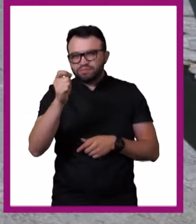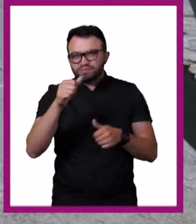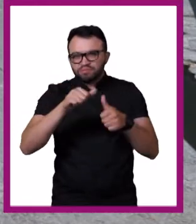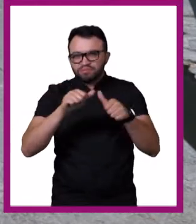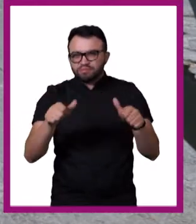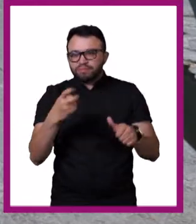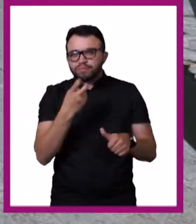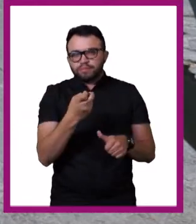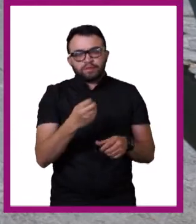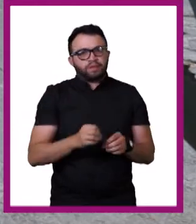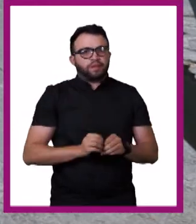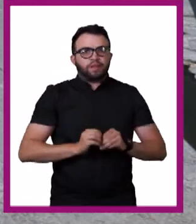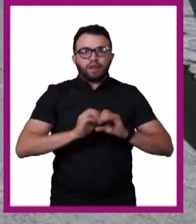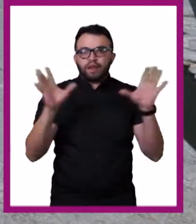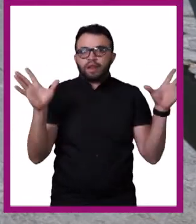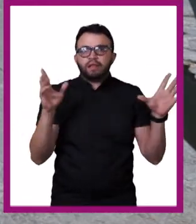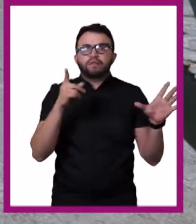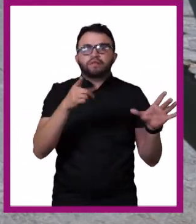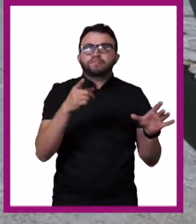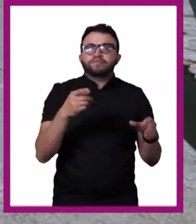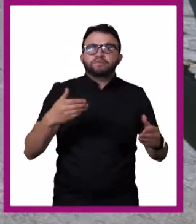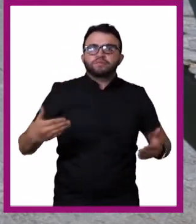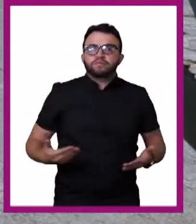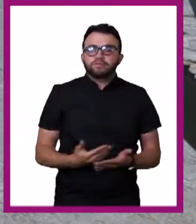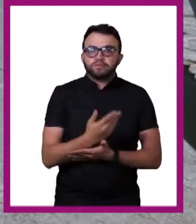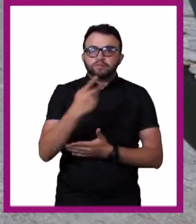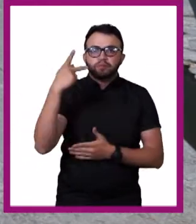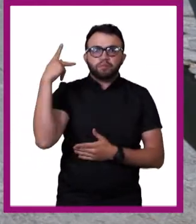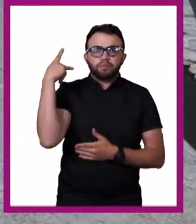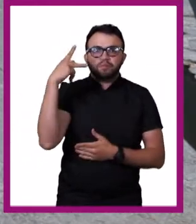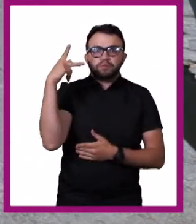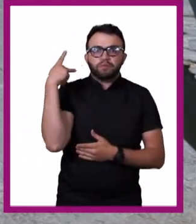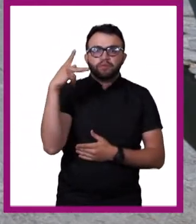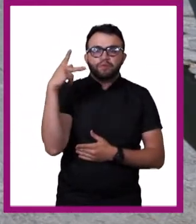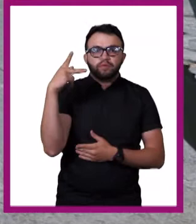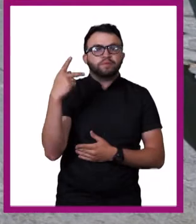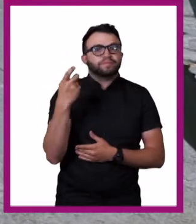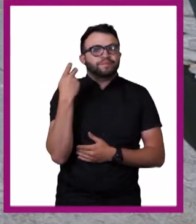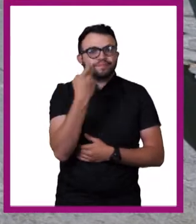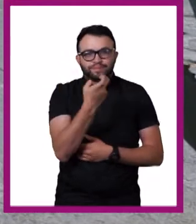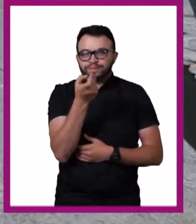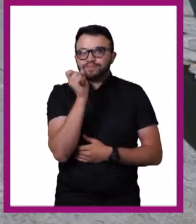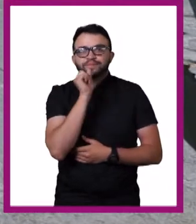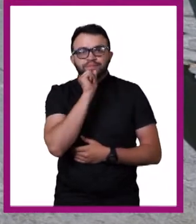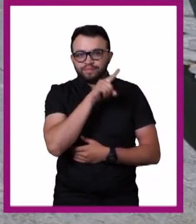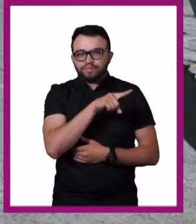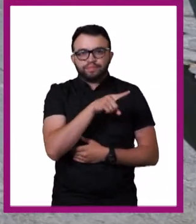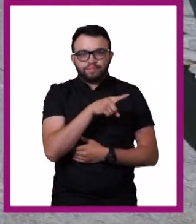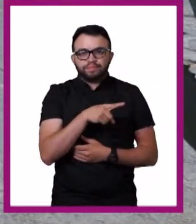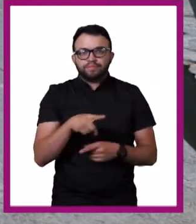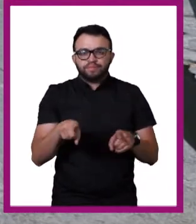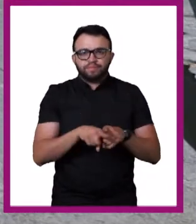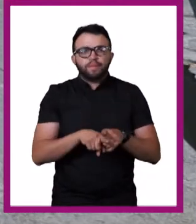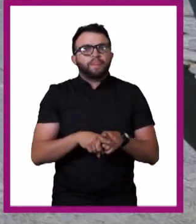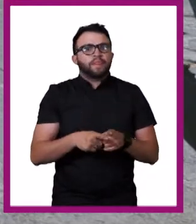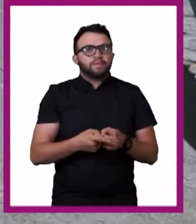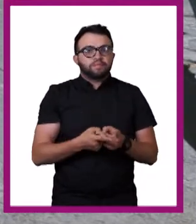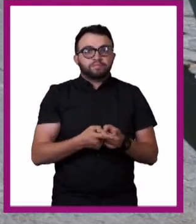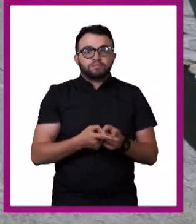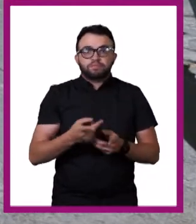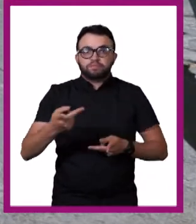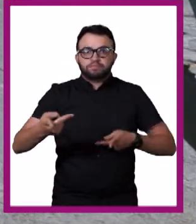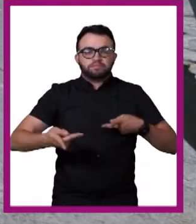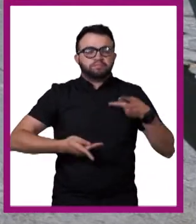Ay, claro, es un artista náhuatl de origen poblano. Exactamente, ese mismo, Fernanda. Sin duda, vamos a tener una